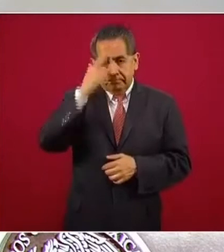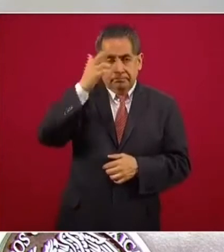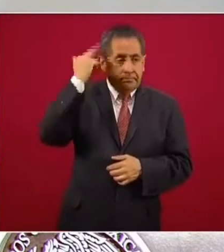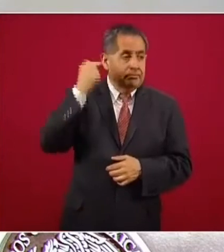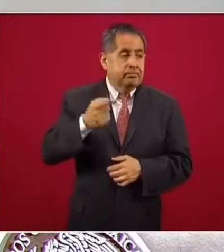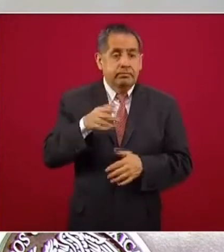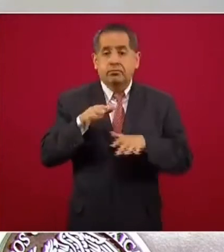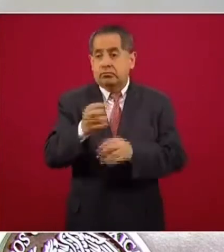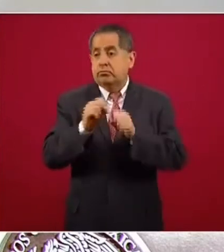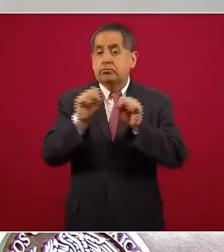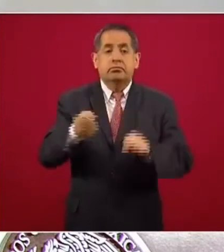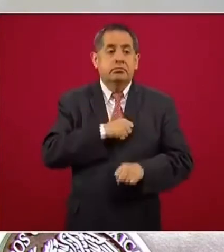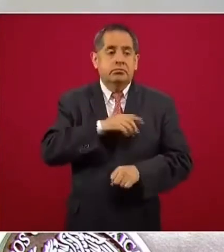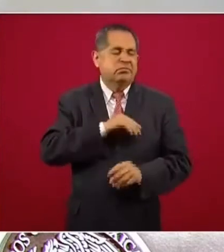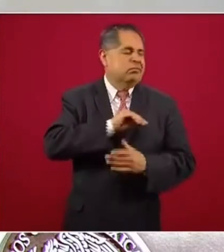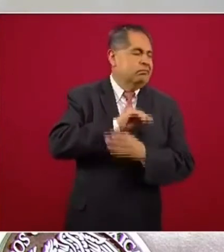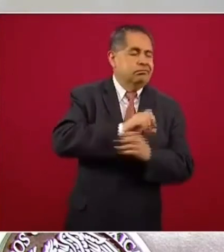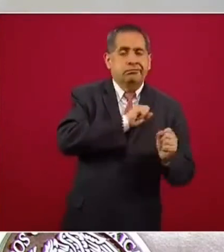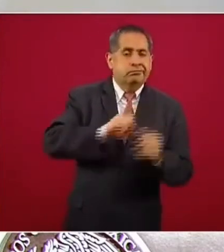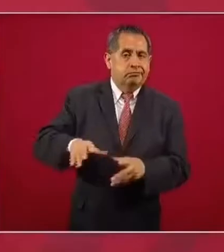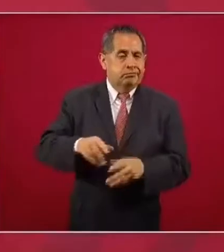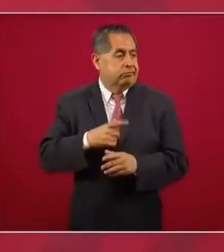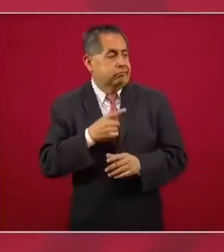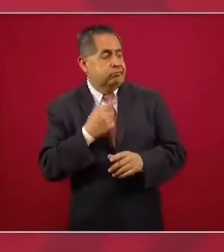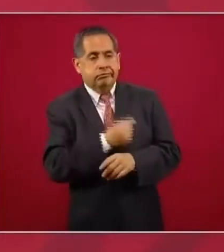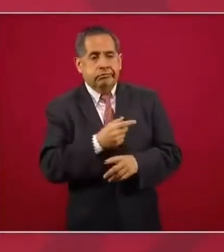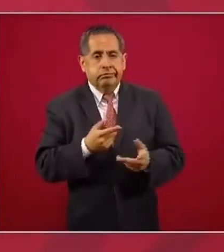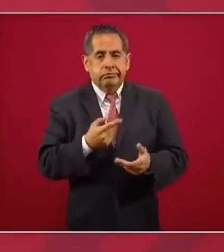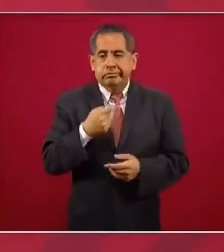abandono al Sistema Nacional de Salud y sembraron